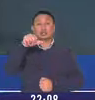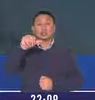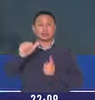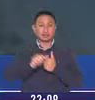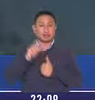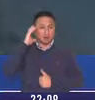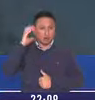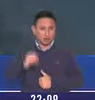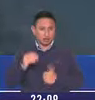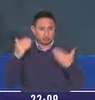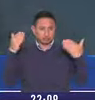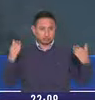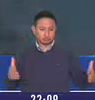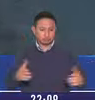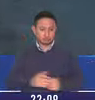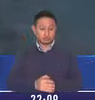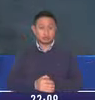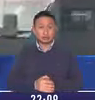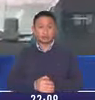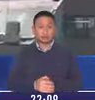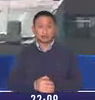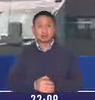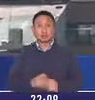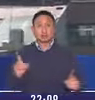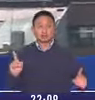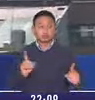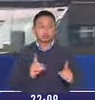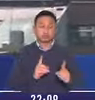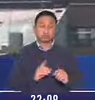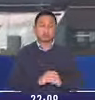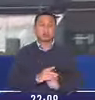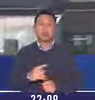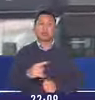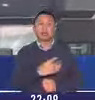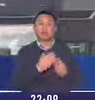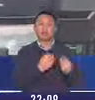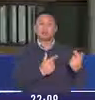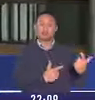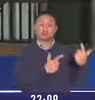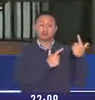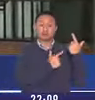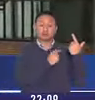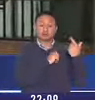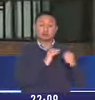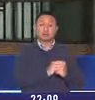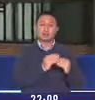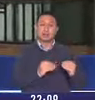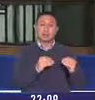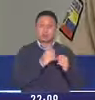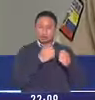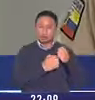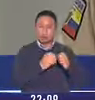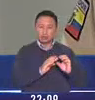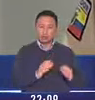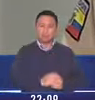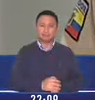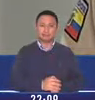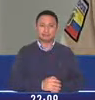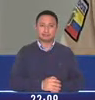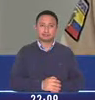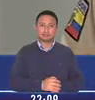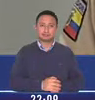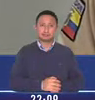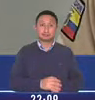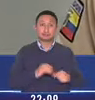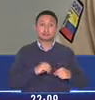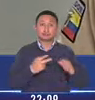soya fueron cerrados nadie pudo acercarse a este lugar debido a la presencia militar misma que obedeció evitar cualquier problema en la cárcel Nosotros hemos activado